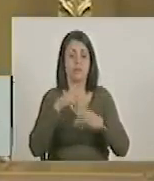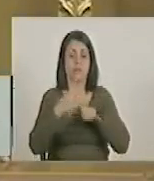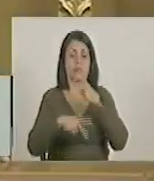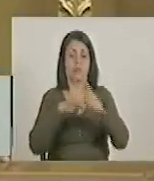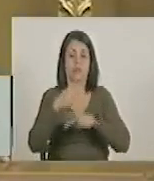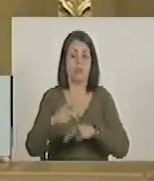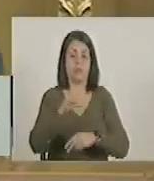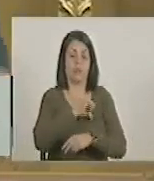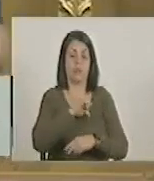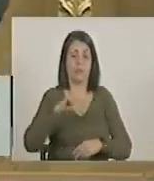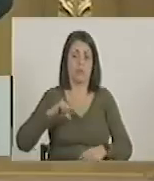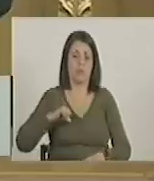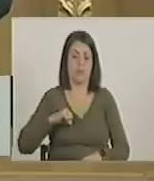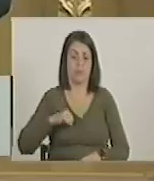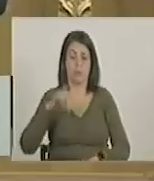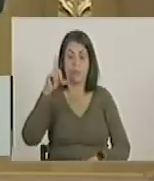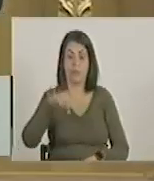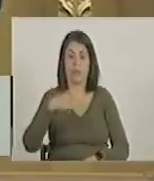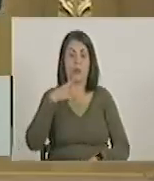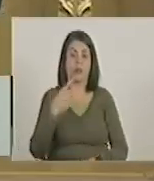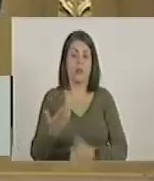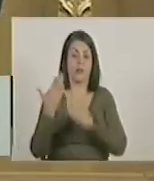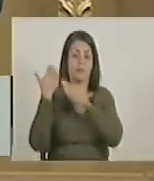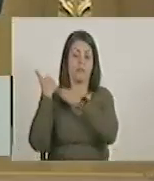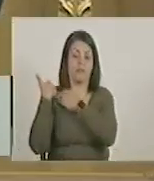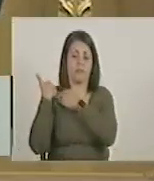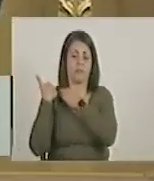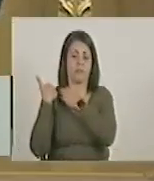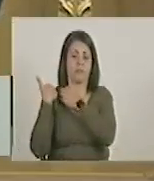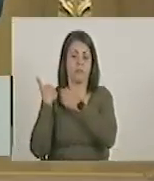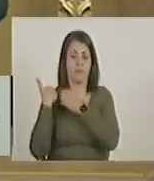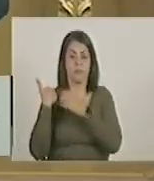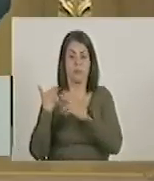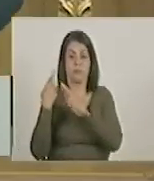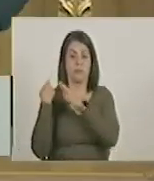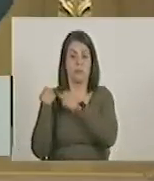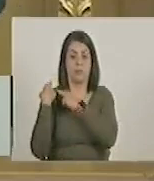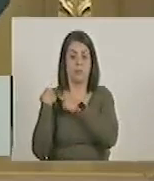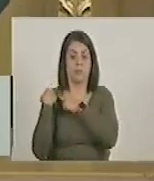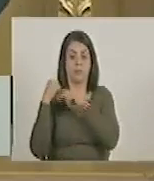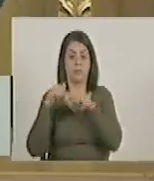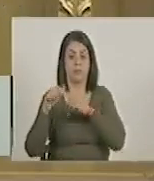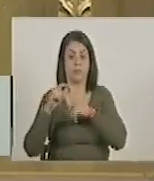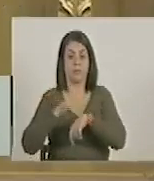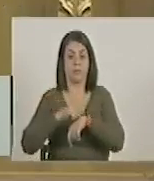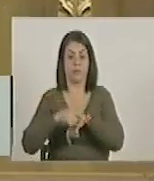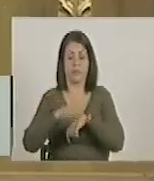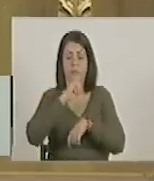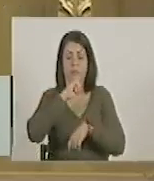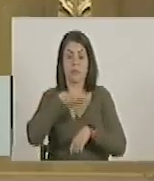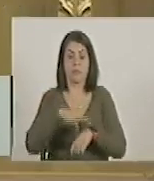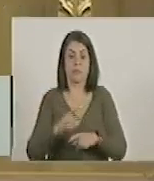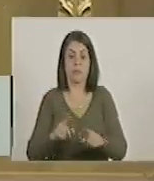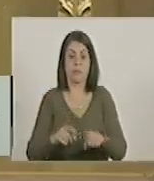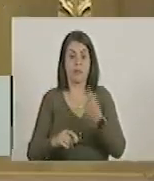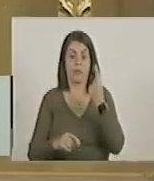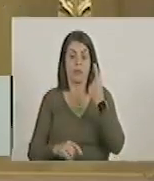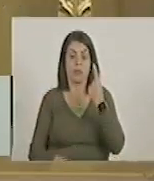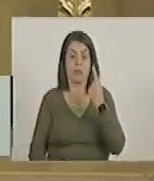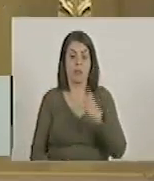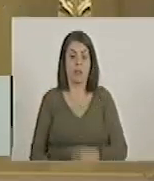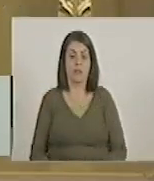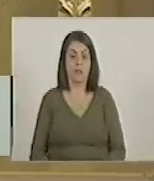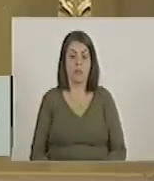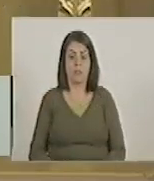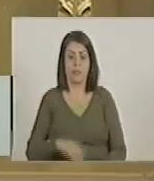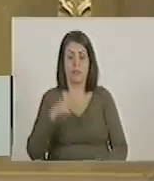productivo privado a asumir las responsabilidades de este momento histórico. En primer lugar,